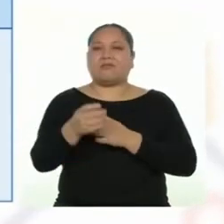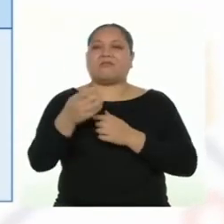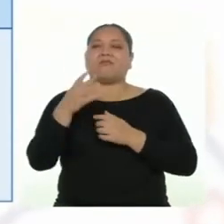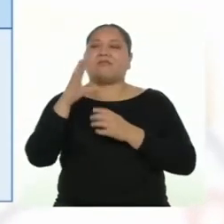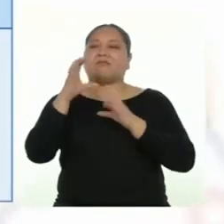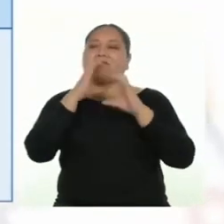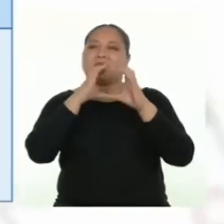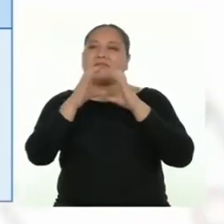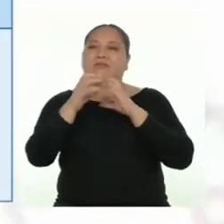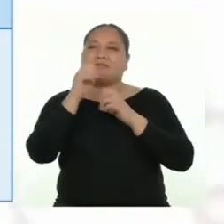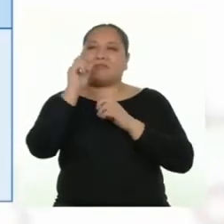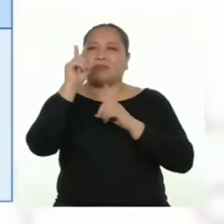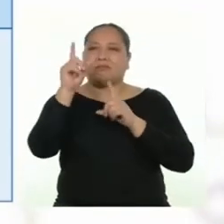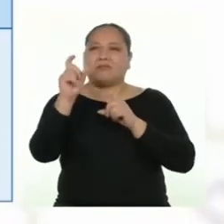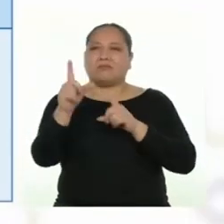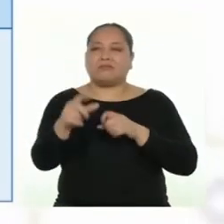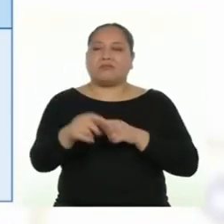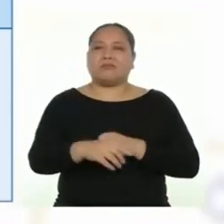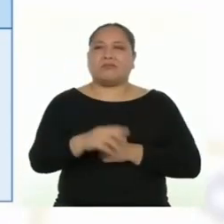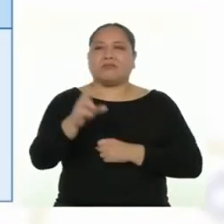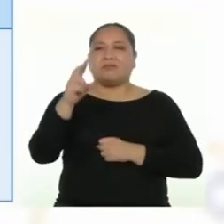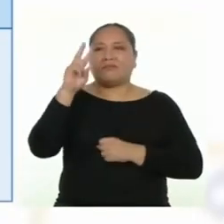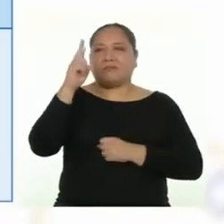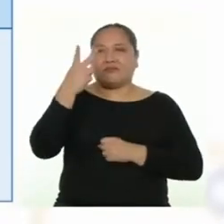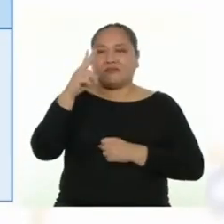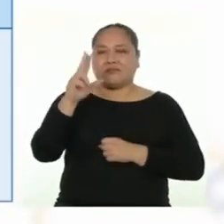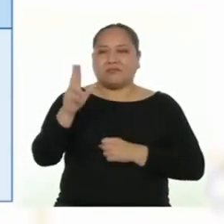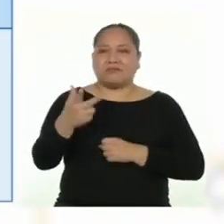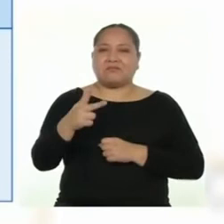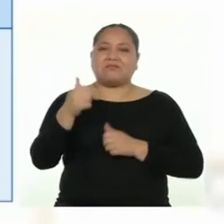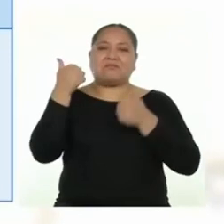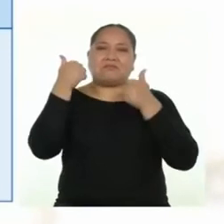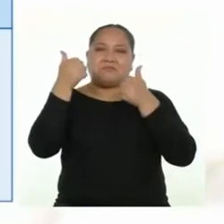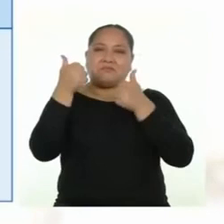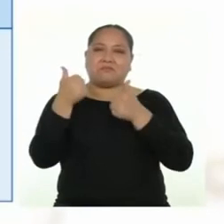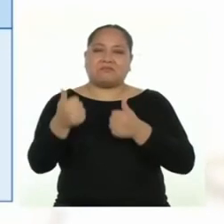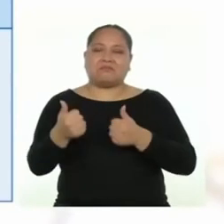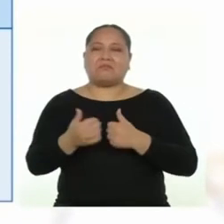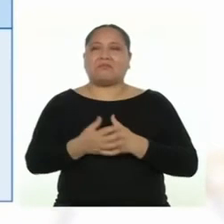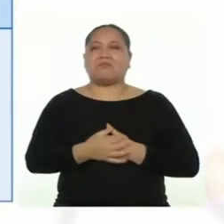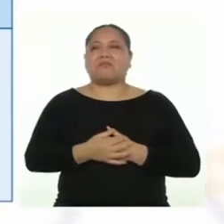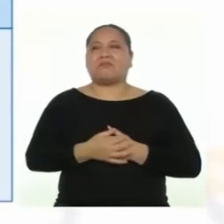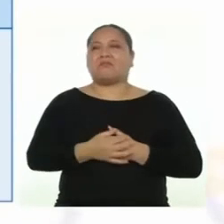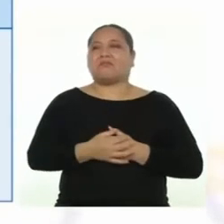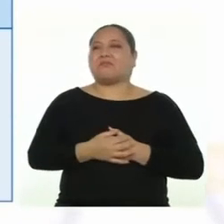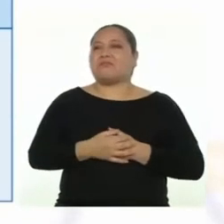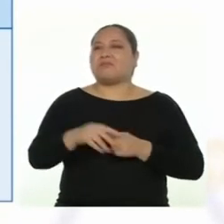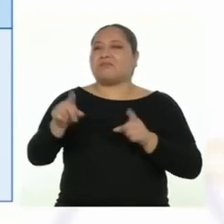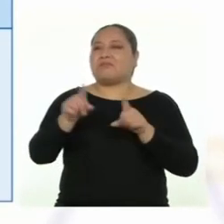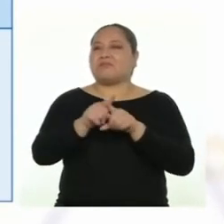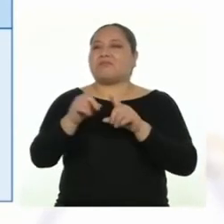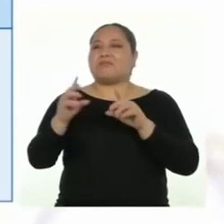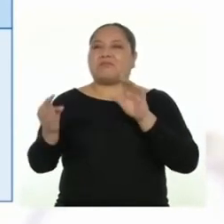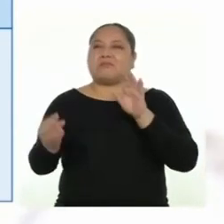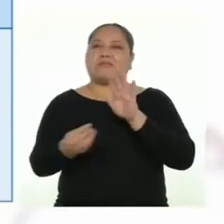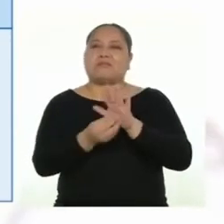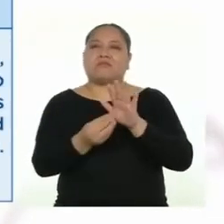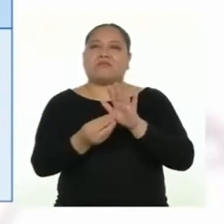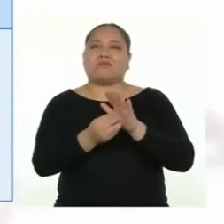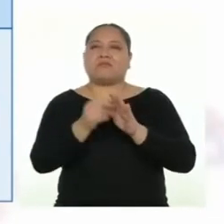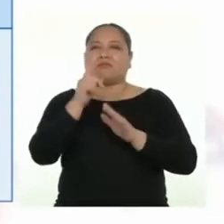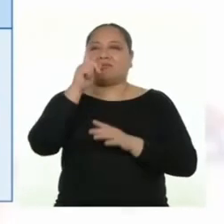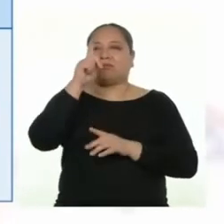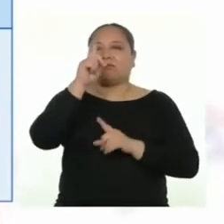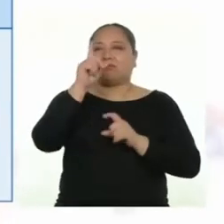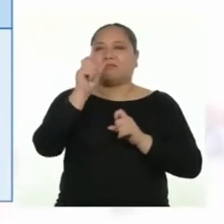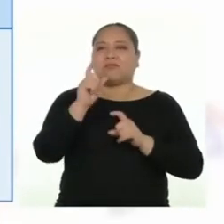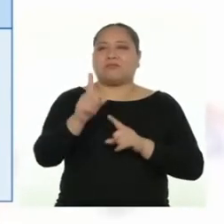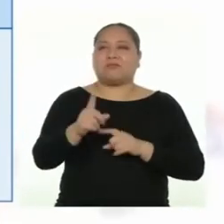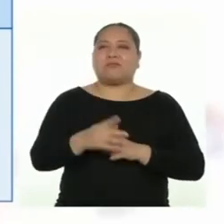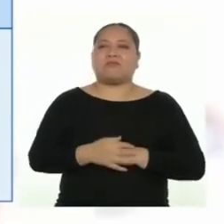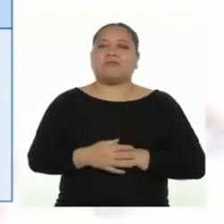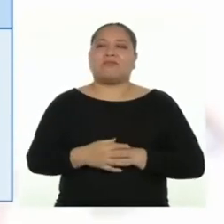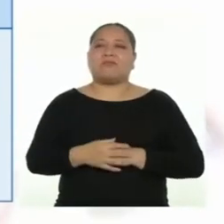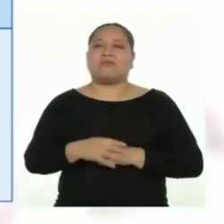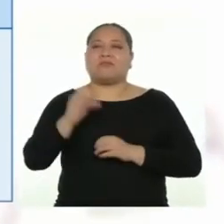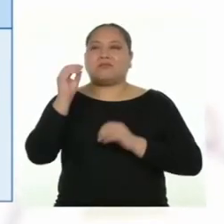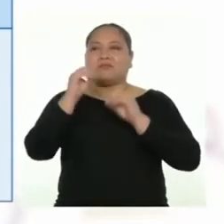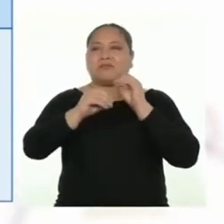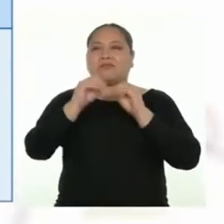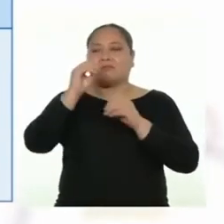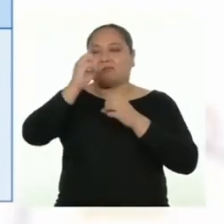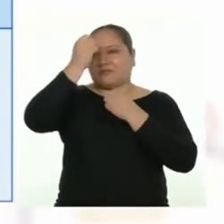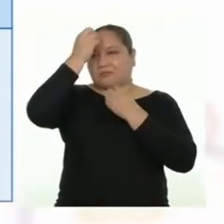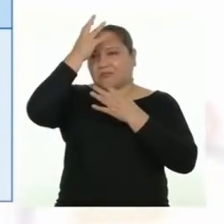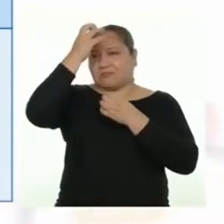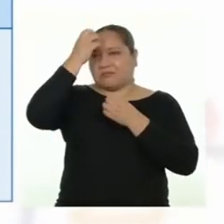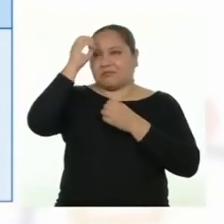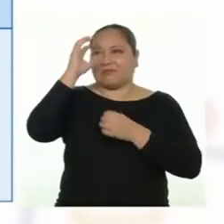que te diriges y lo mismo sucede con la segunda y tercera pregunta. También agregamos una pregunta más y pusimos la información